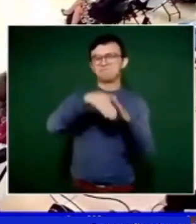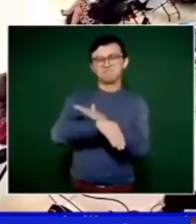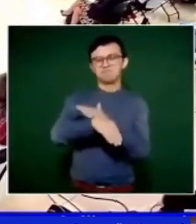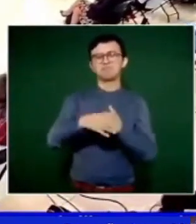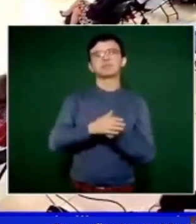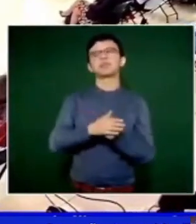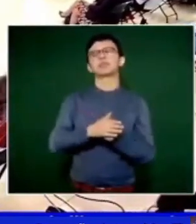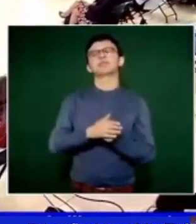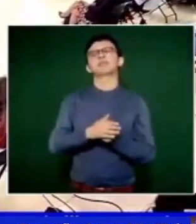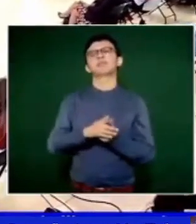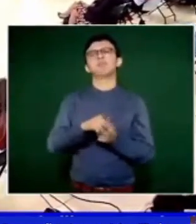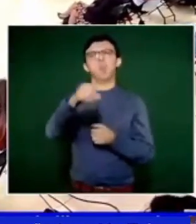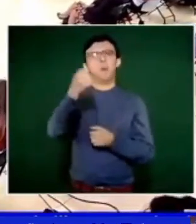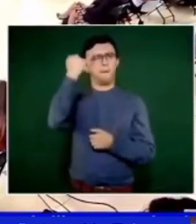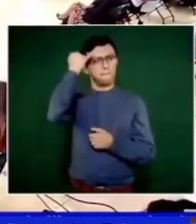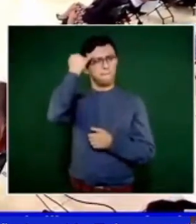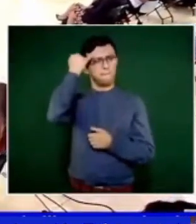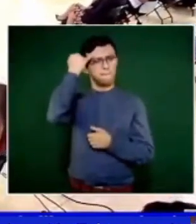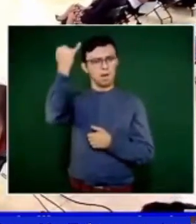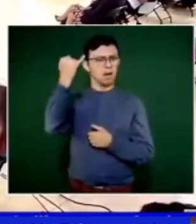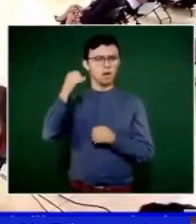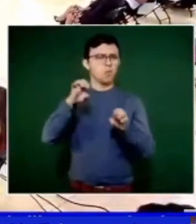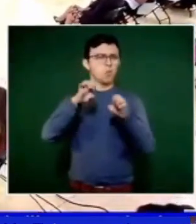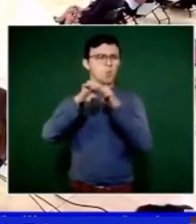que el jefe